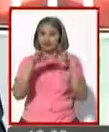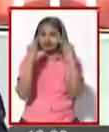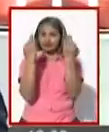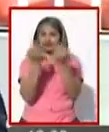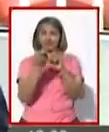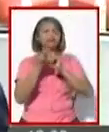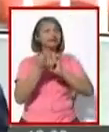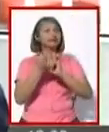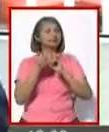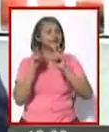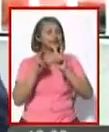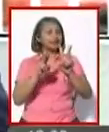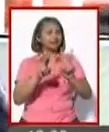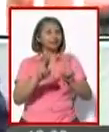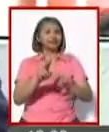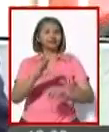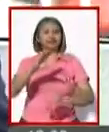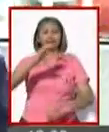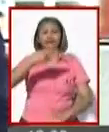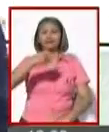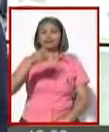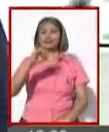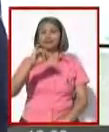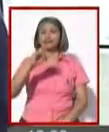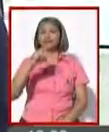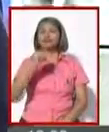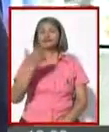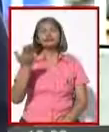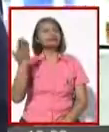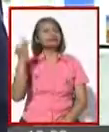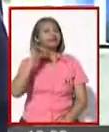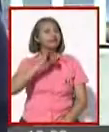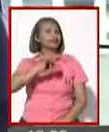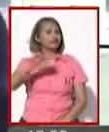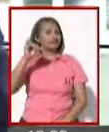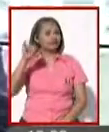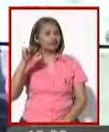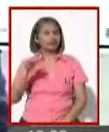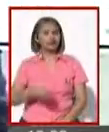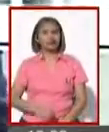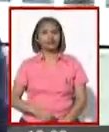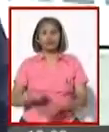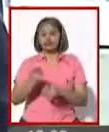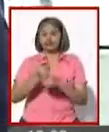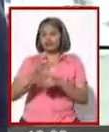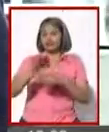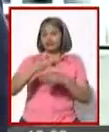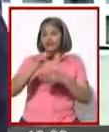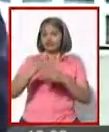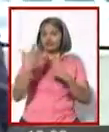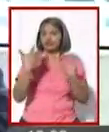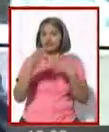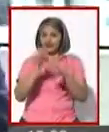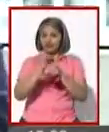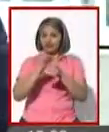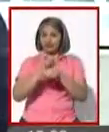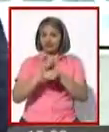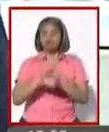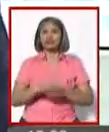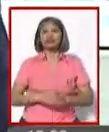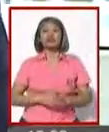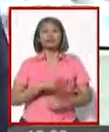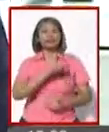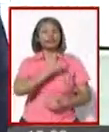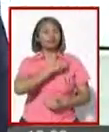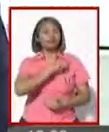Familiares y amigos velan los restos de Charito Gerva, quien fue victimada el día de ayer jueves en un taller de costura donde ella trabajaba. Por su parte,